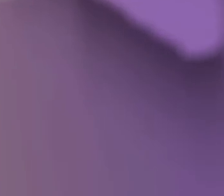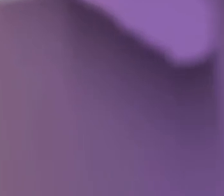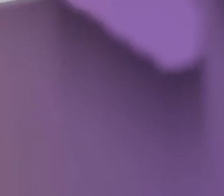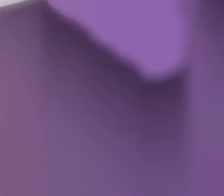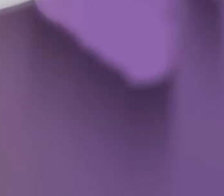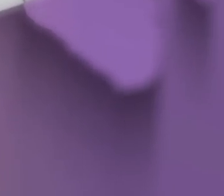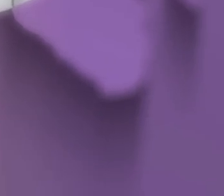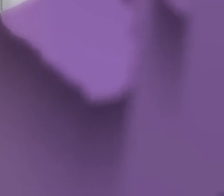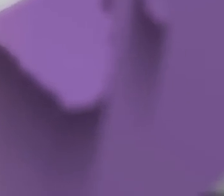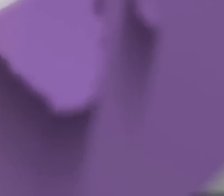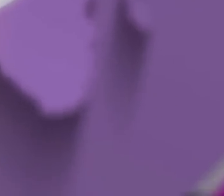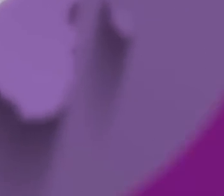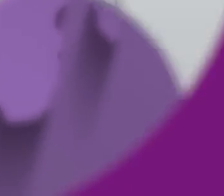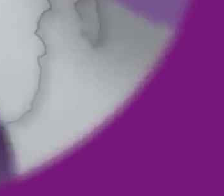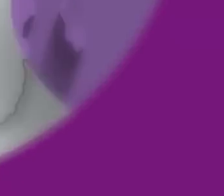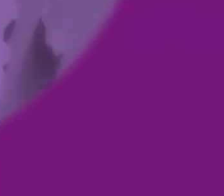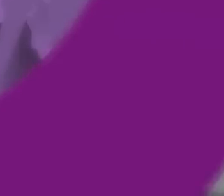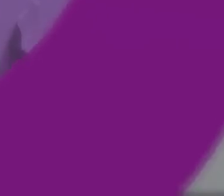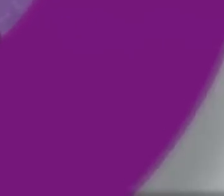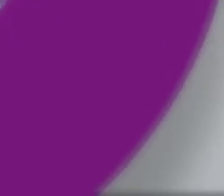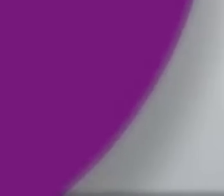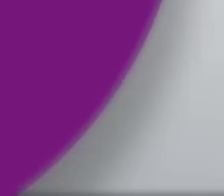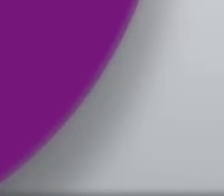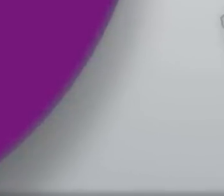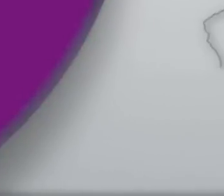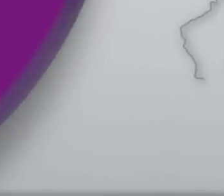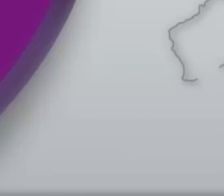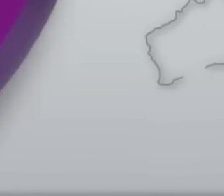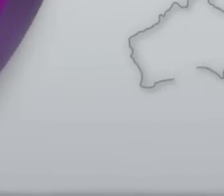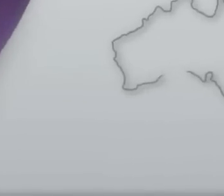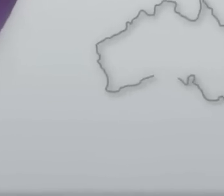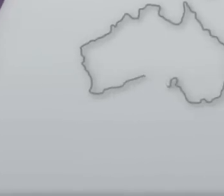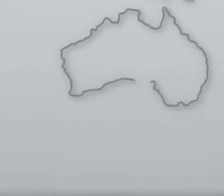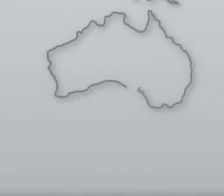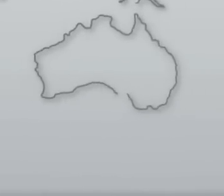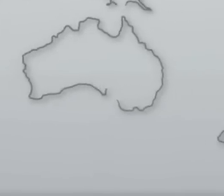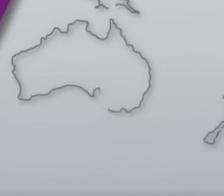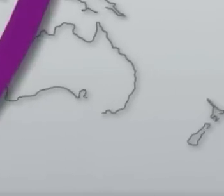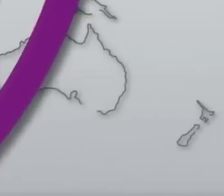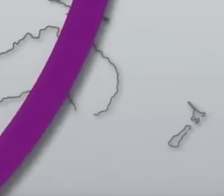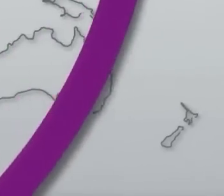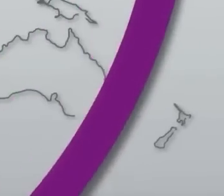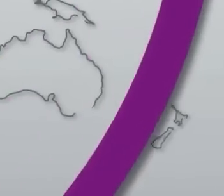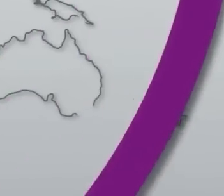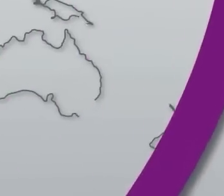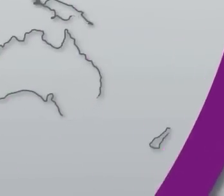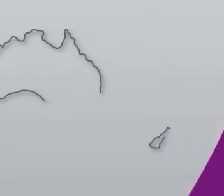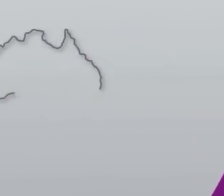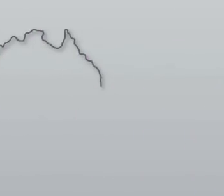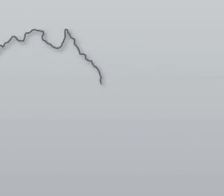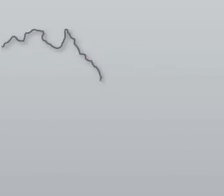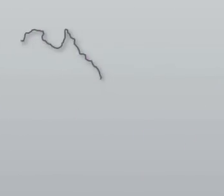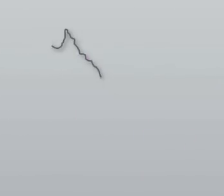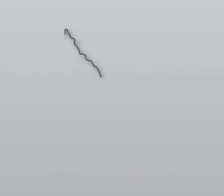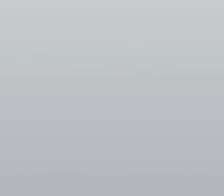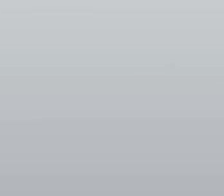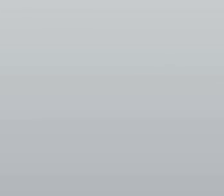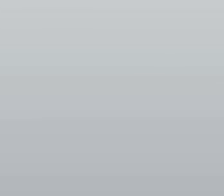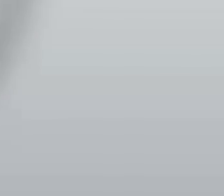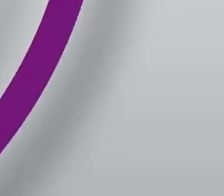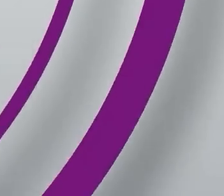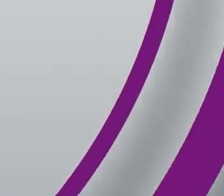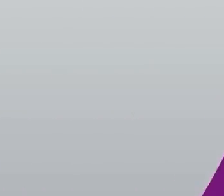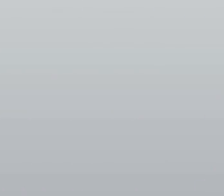Ha sido todo por hoy. Recuerda usar y compartir Mundo Morado para hacer crecer